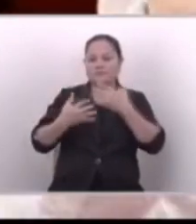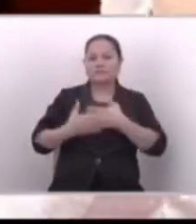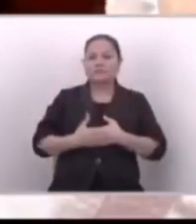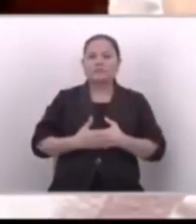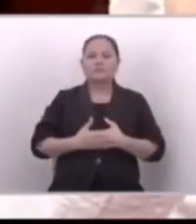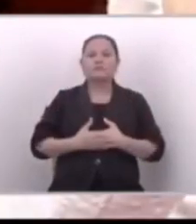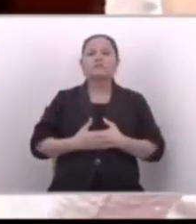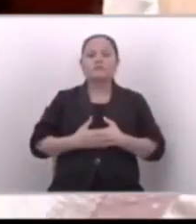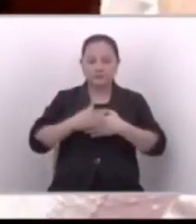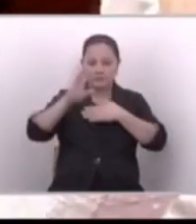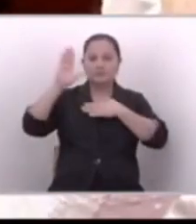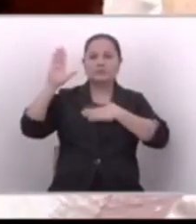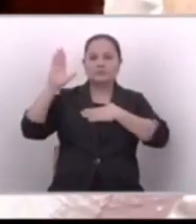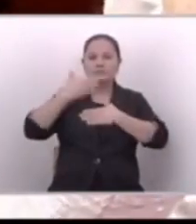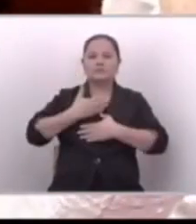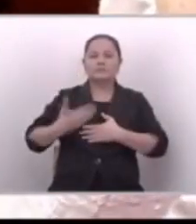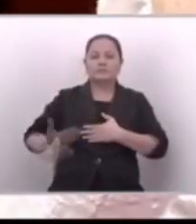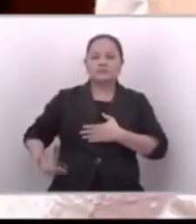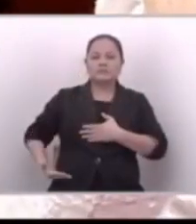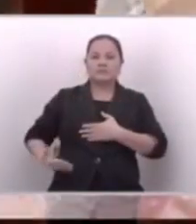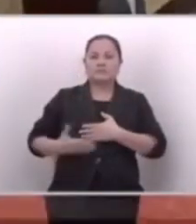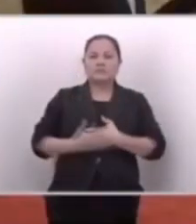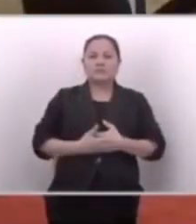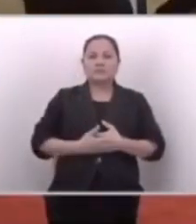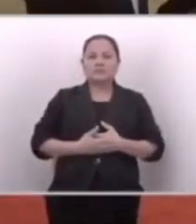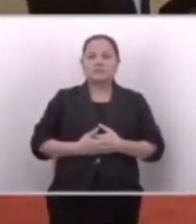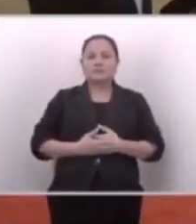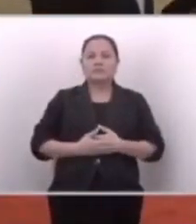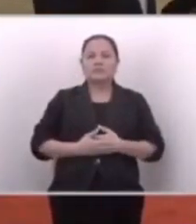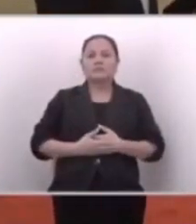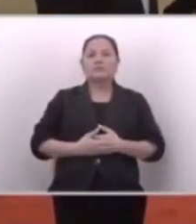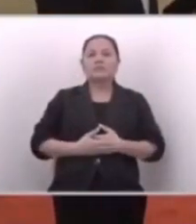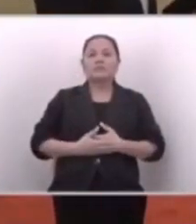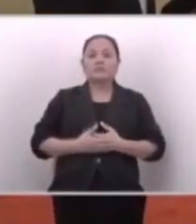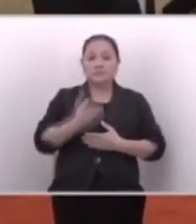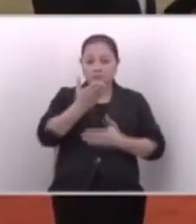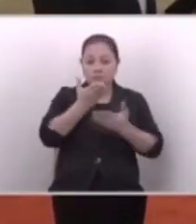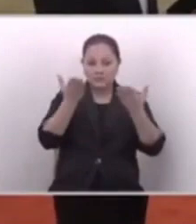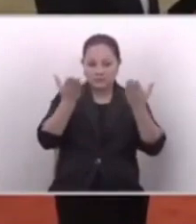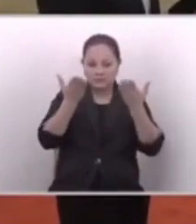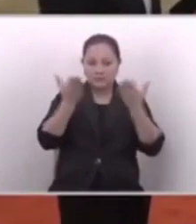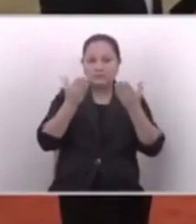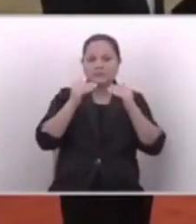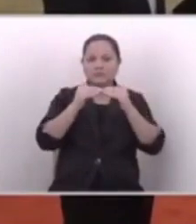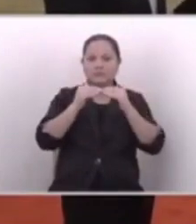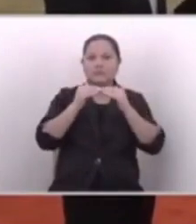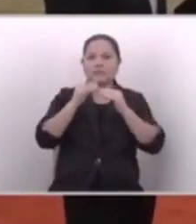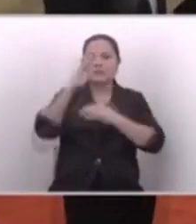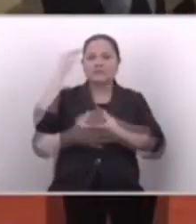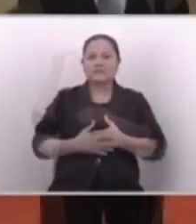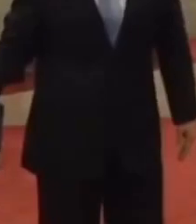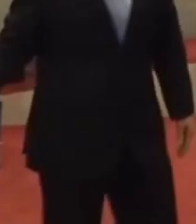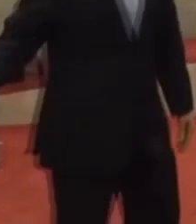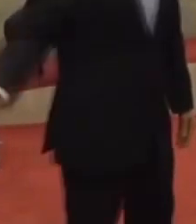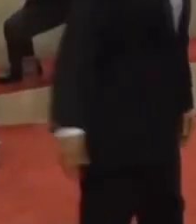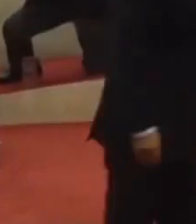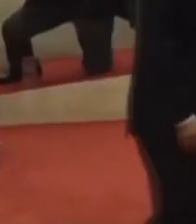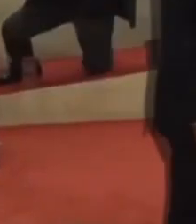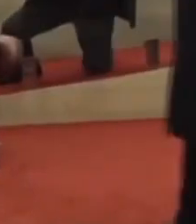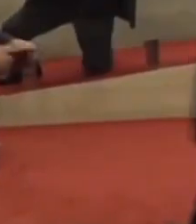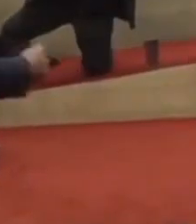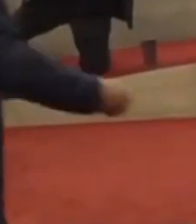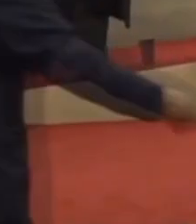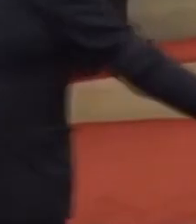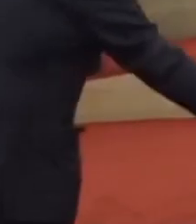fue irregular y que no es idónea los resultados de la veeduría fueron presentados el 7 de marzo por organizaciones como